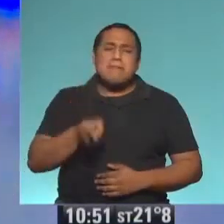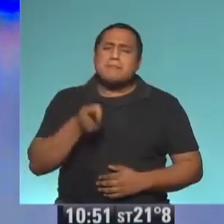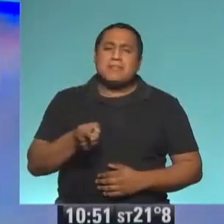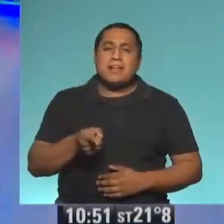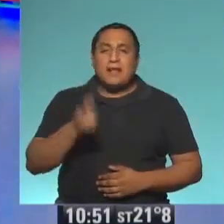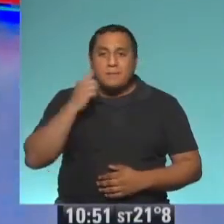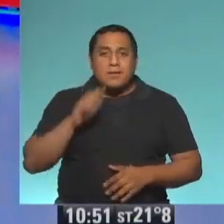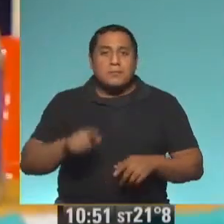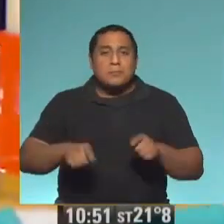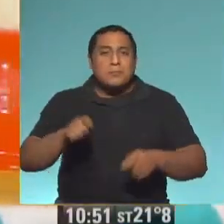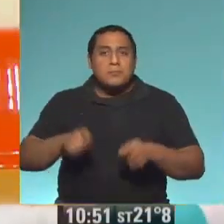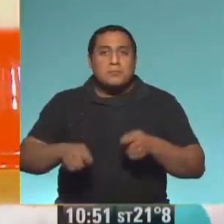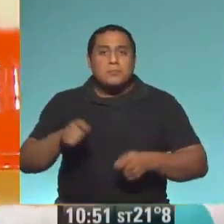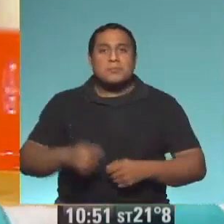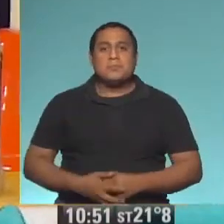Maga.